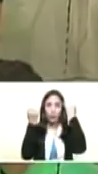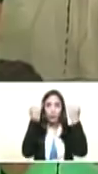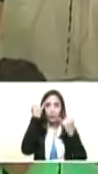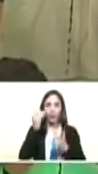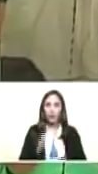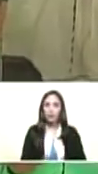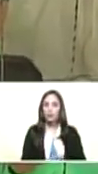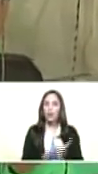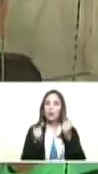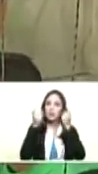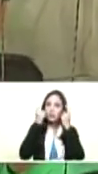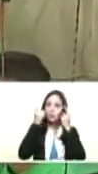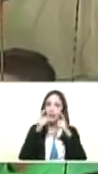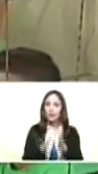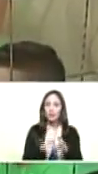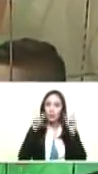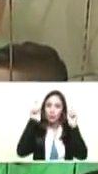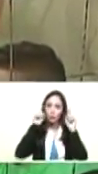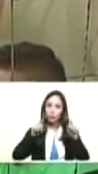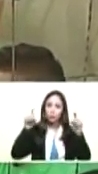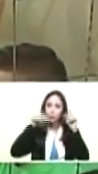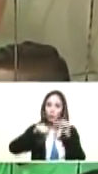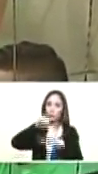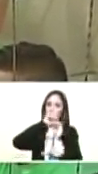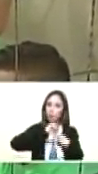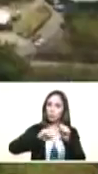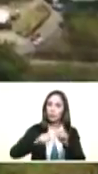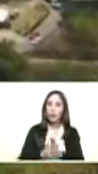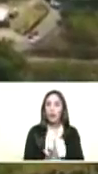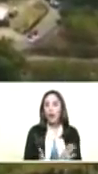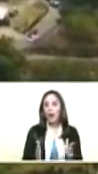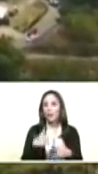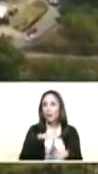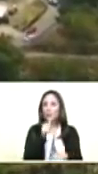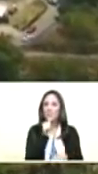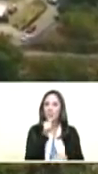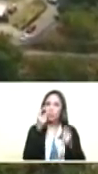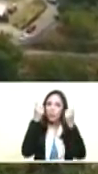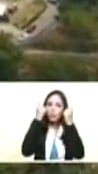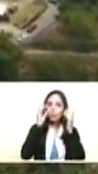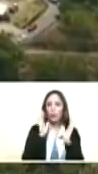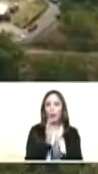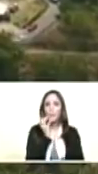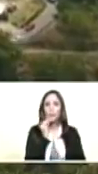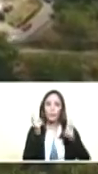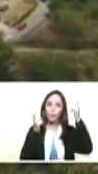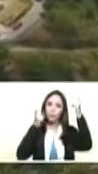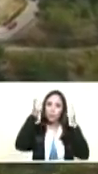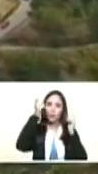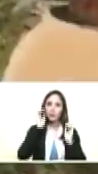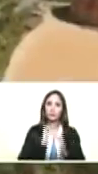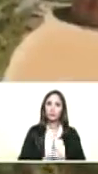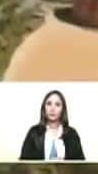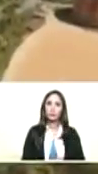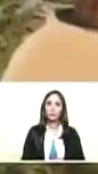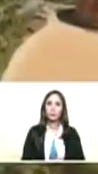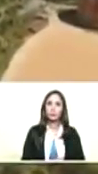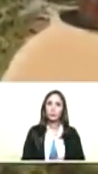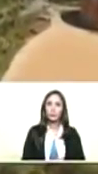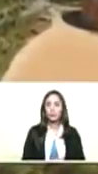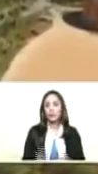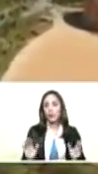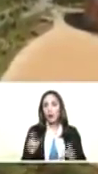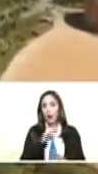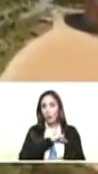que recogemos, sepamos de dónde viene, pues, de cuál esfuerzo viene. Así es, efectivamente, presidente, nosotros, una